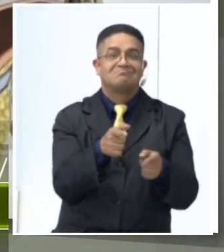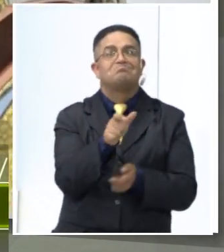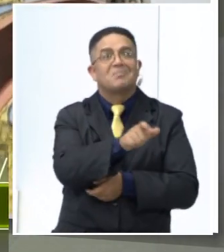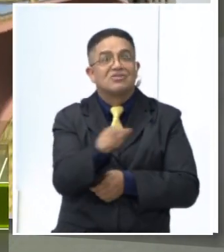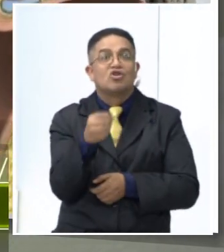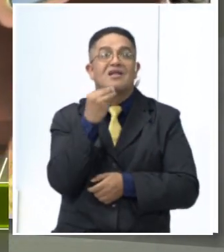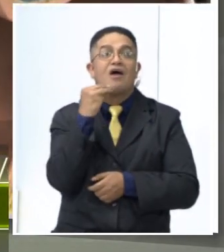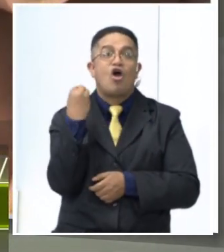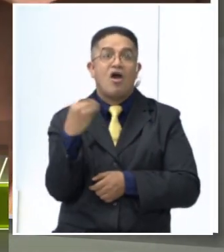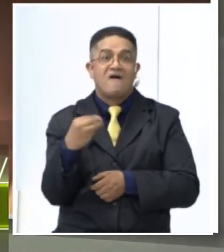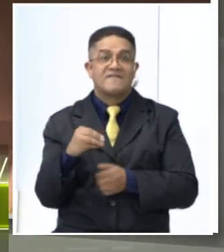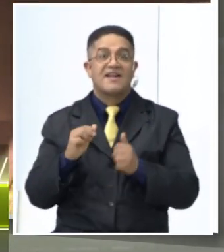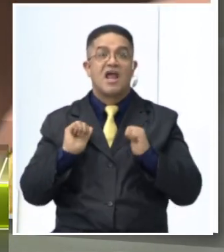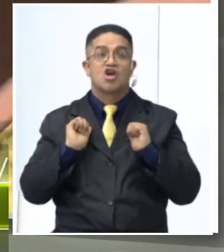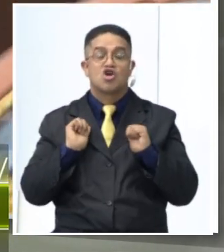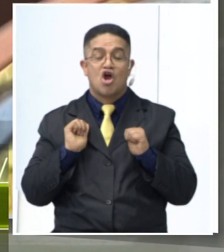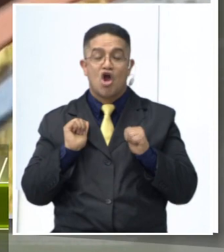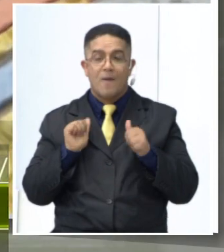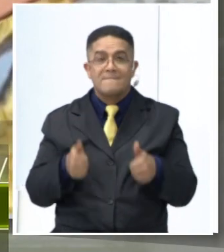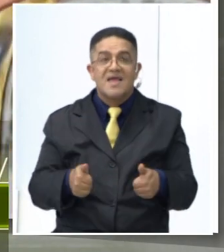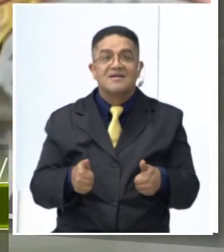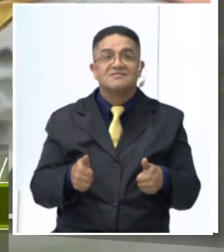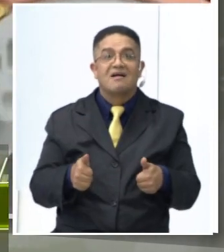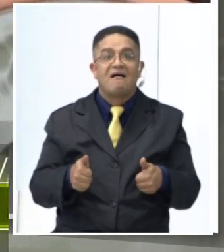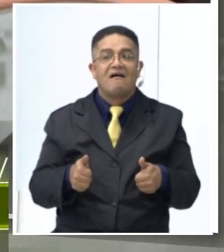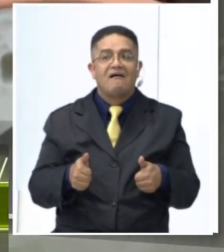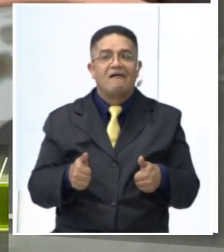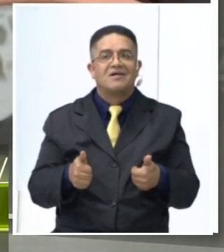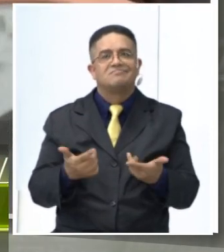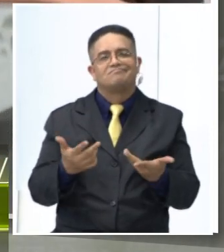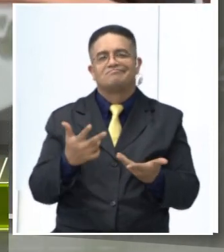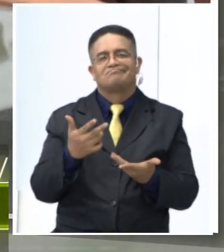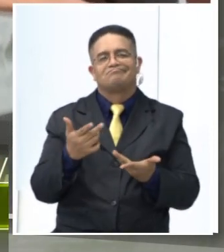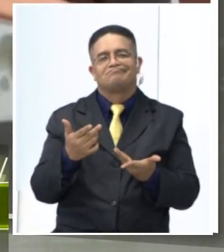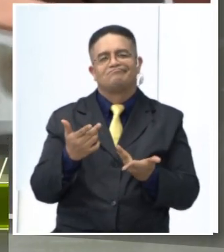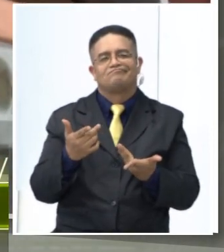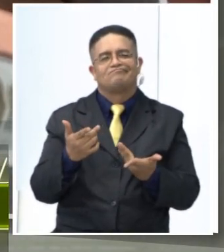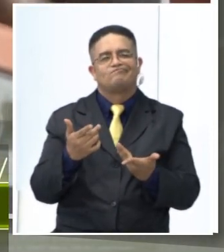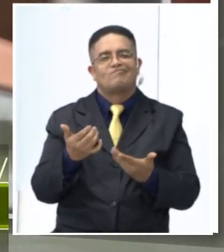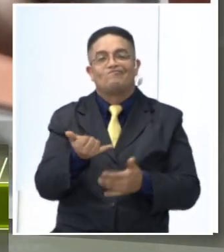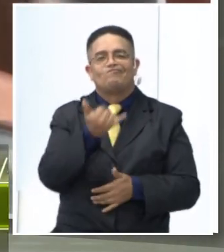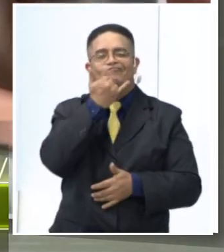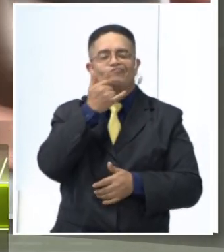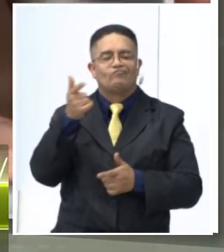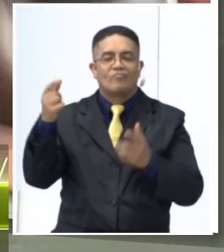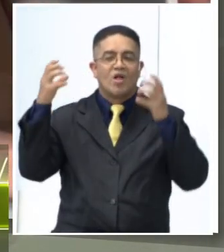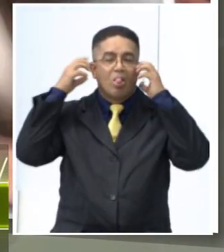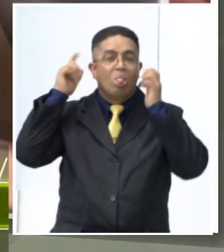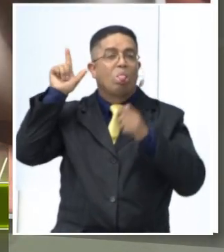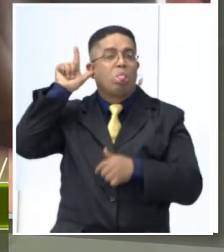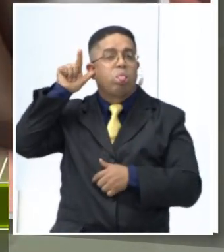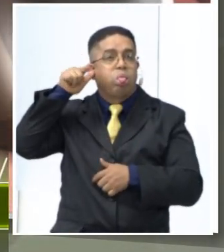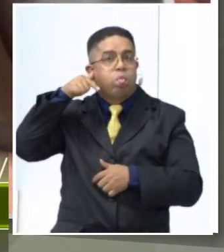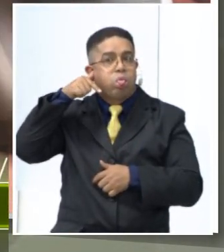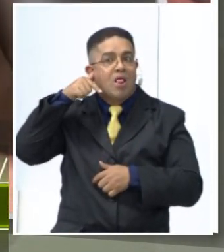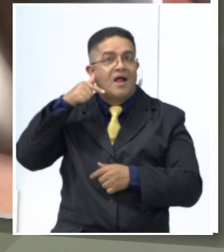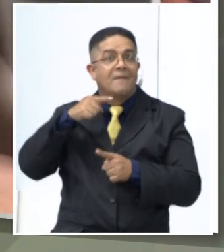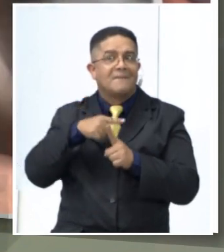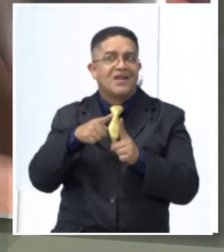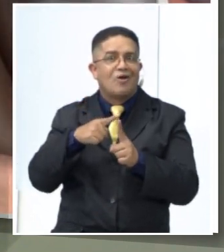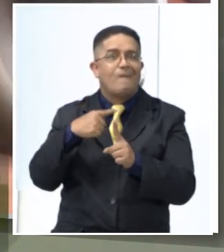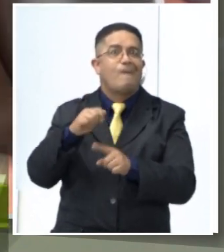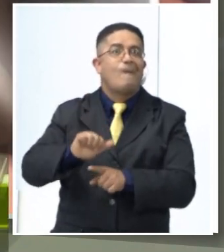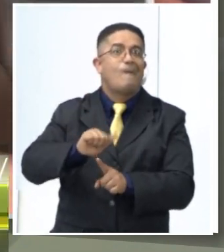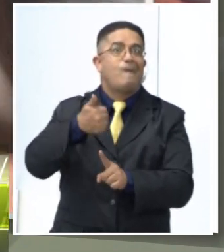edades estamos fomentando o haciendo lo indebido, posiblemente estas estadísticas van a cambiar, pero no de forma positiva, sino de forma